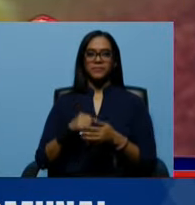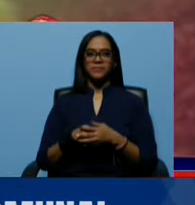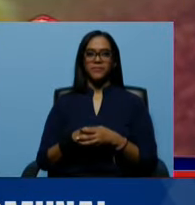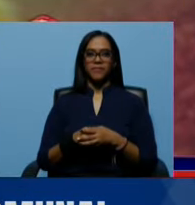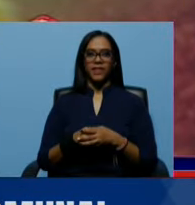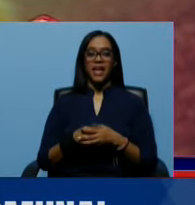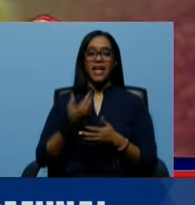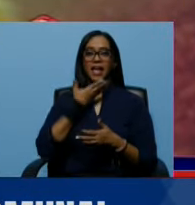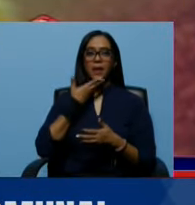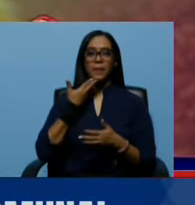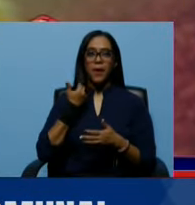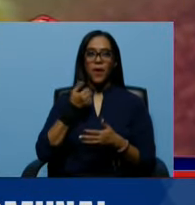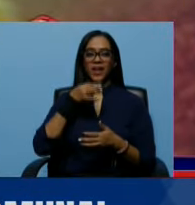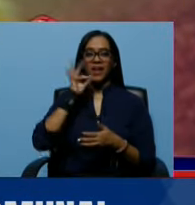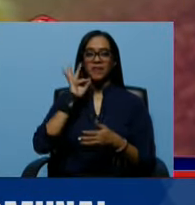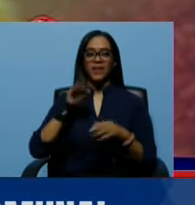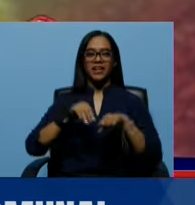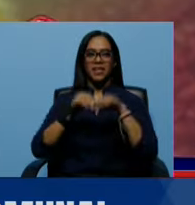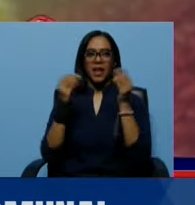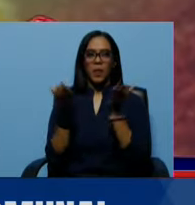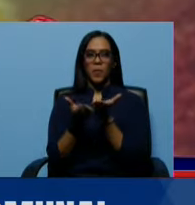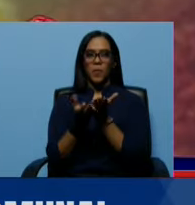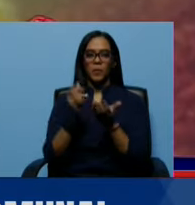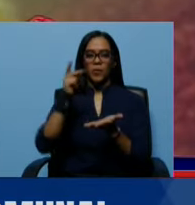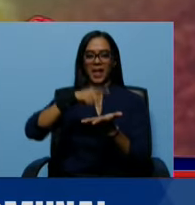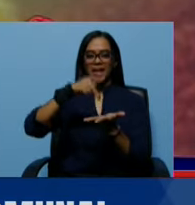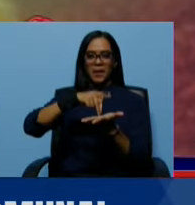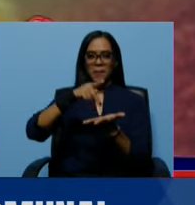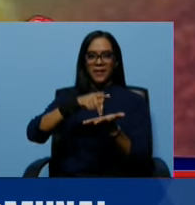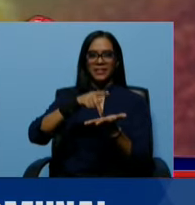el mejor café del mundo aquí presente,